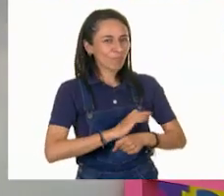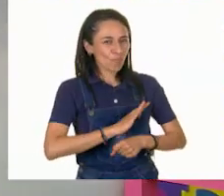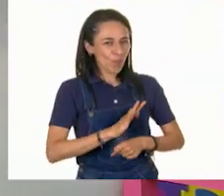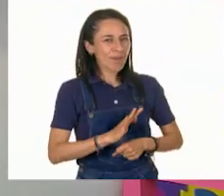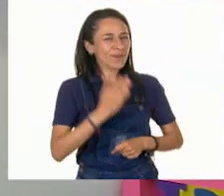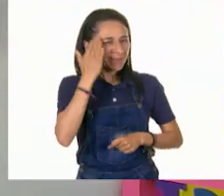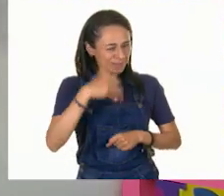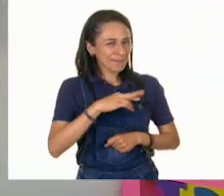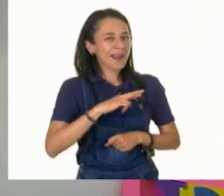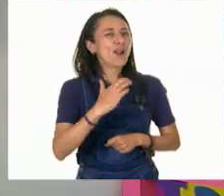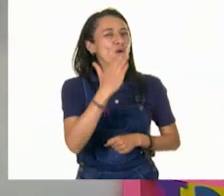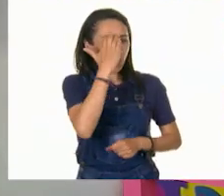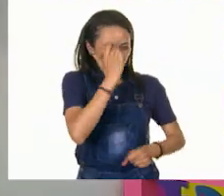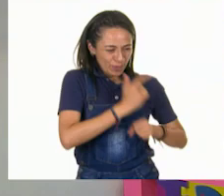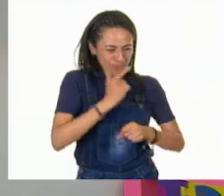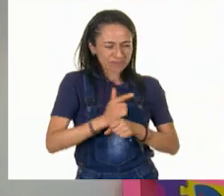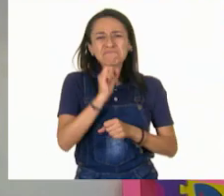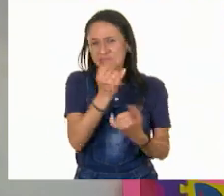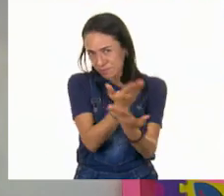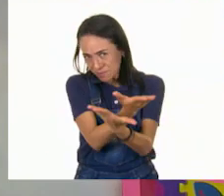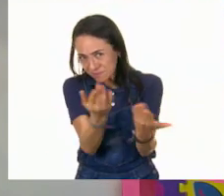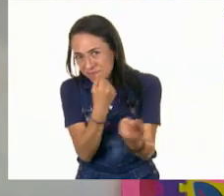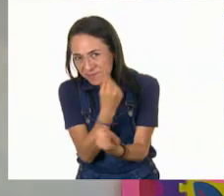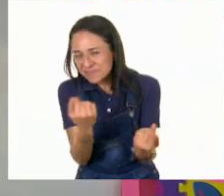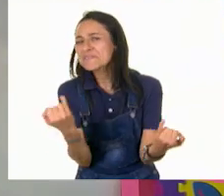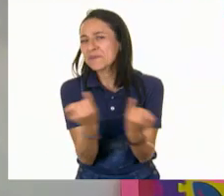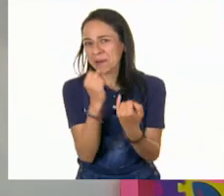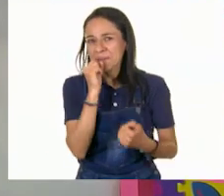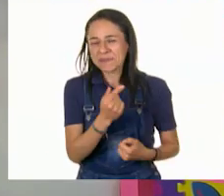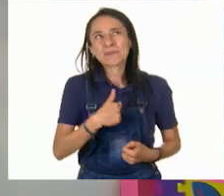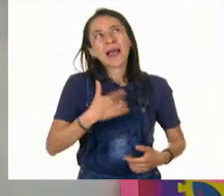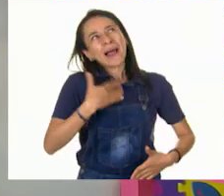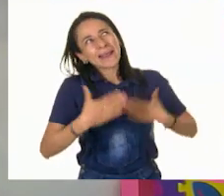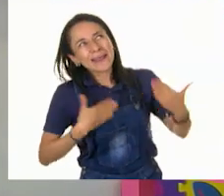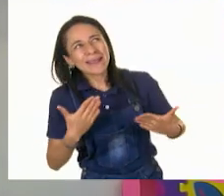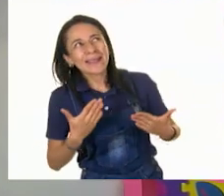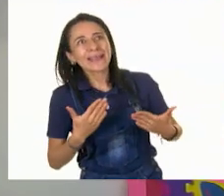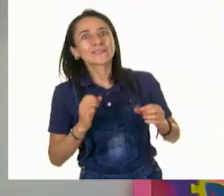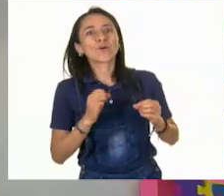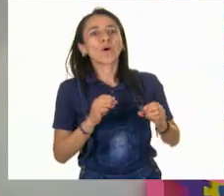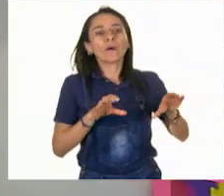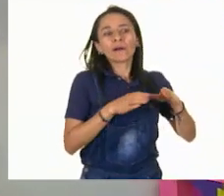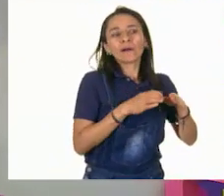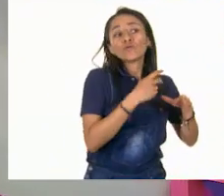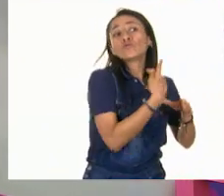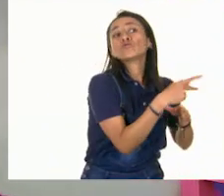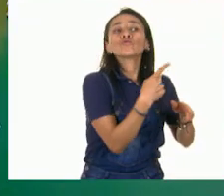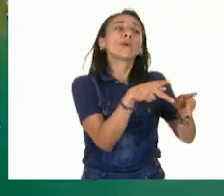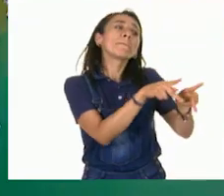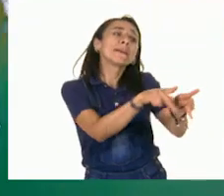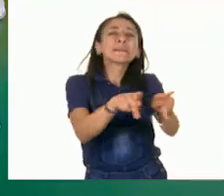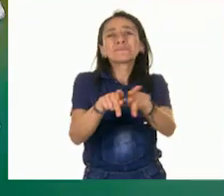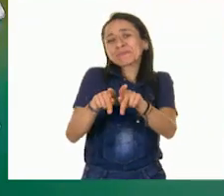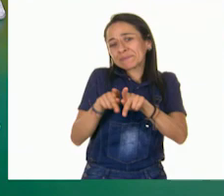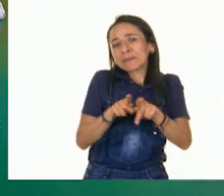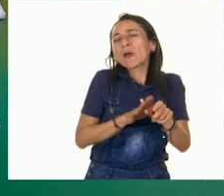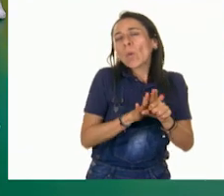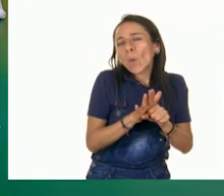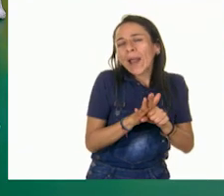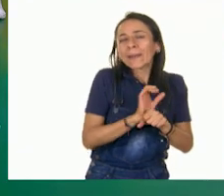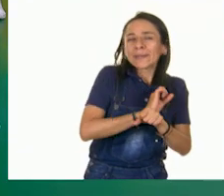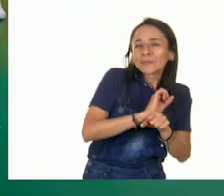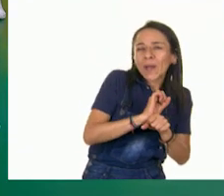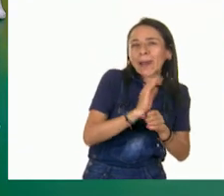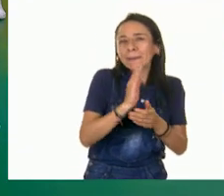las diferentes etapas de la alegría. O la alegría y sus primas. Y sus primas, exactamente. Así es. Y ¿sabes qué? Por eso les vamos a poner un